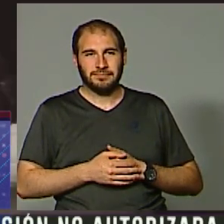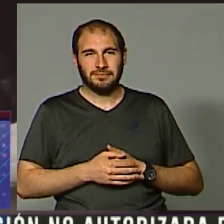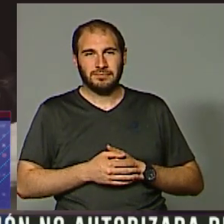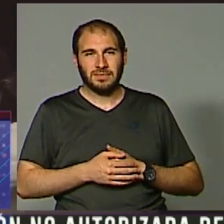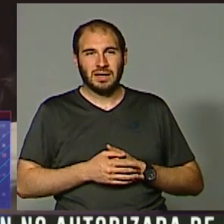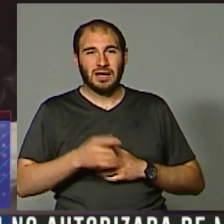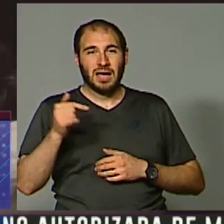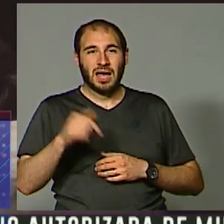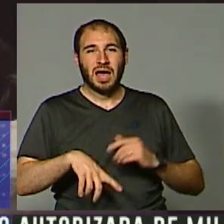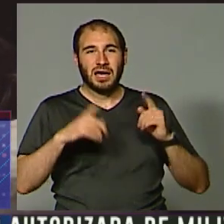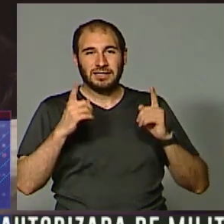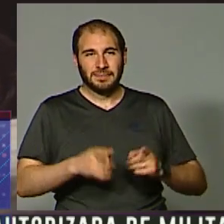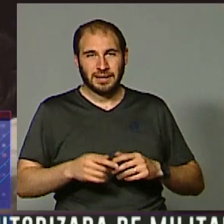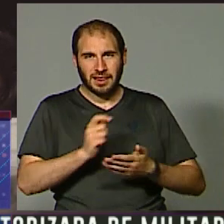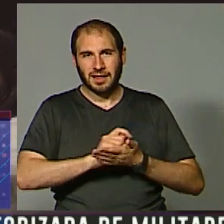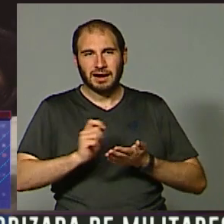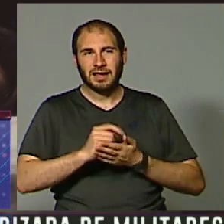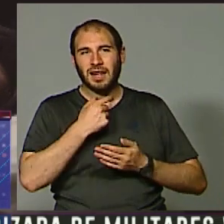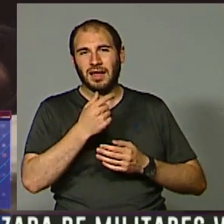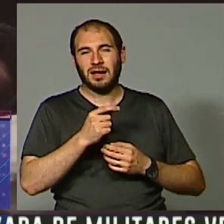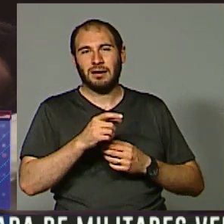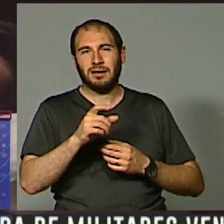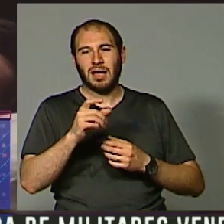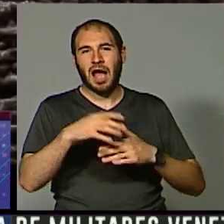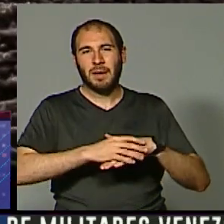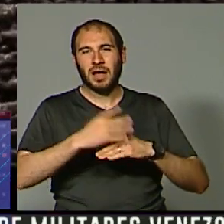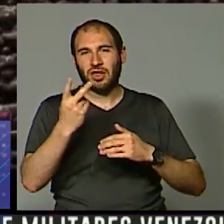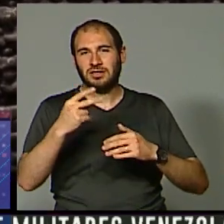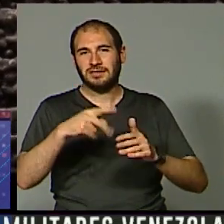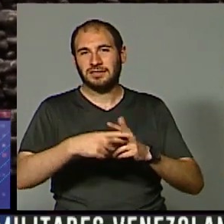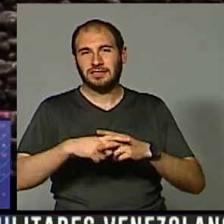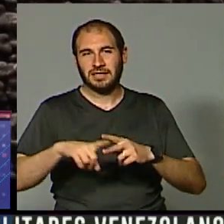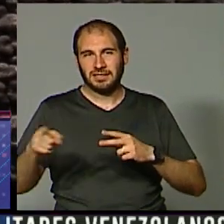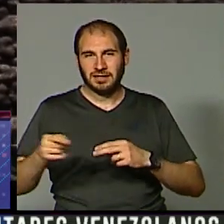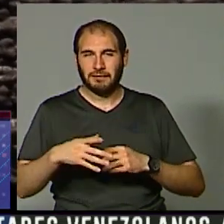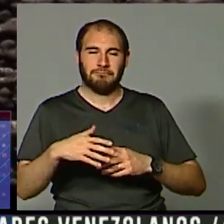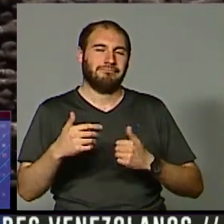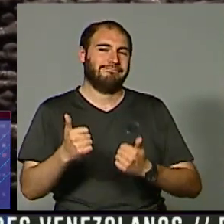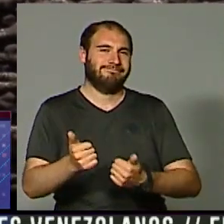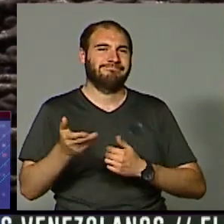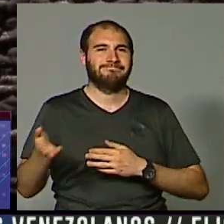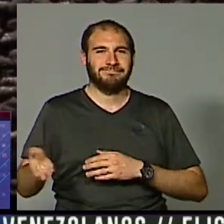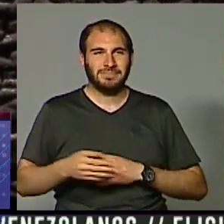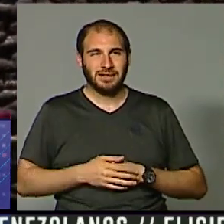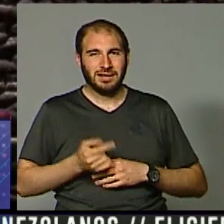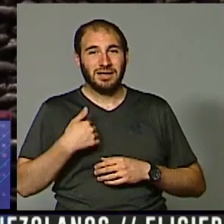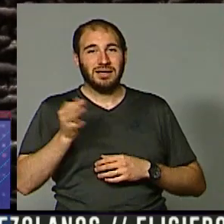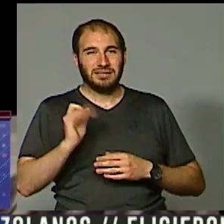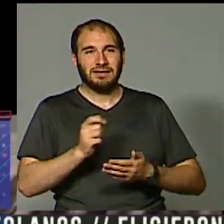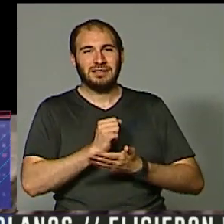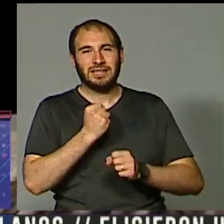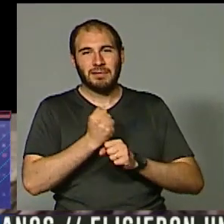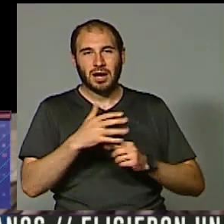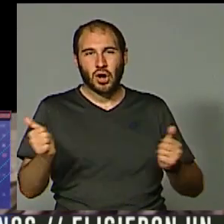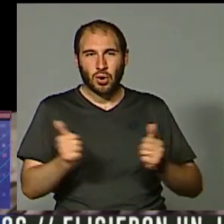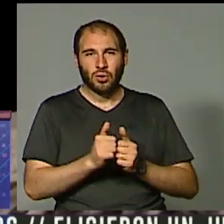y tenía también ganas de escribir para dos alumnas mías de un taller que son excelentes y yo sabía que quería trabajar con